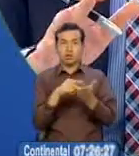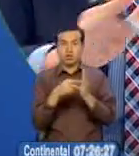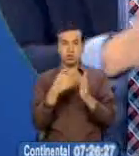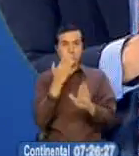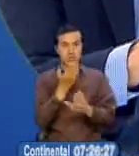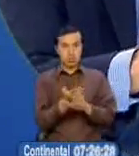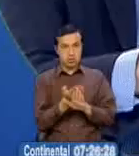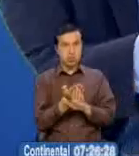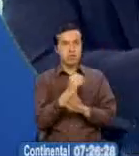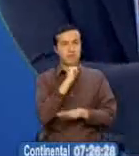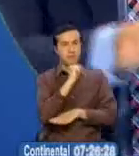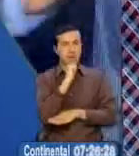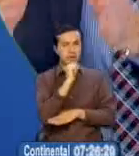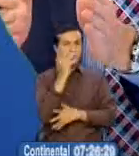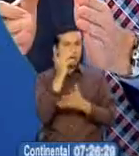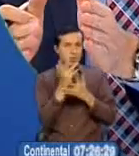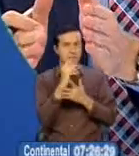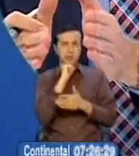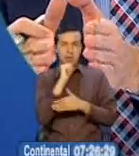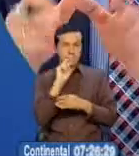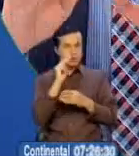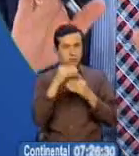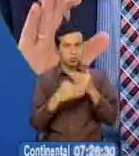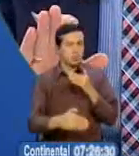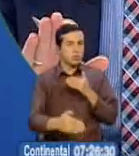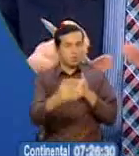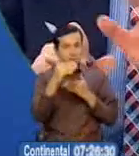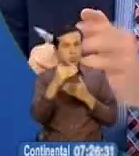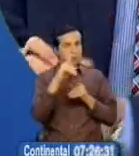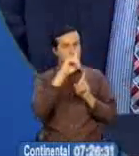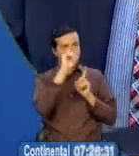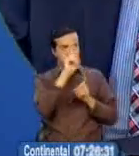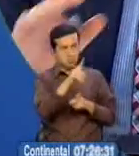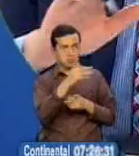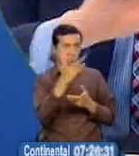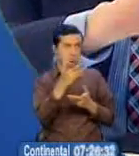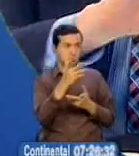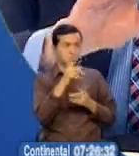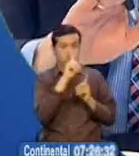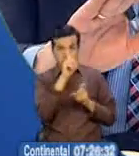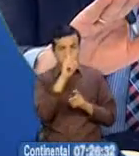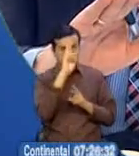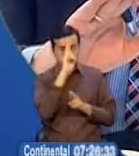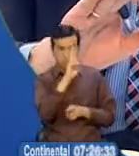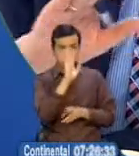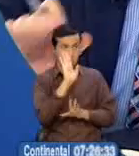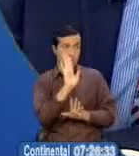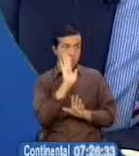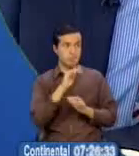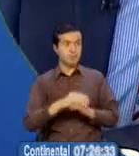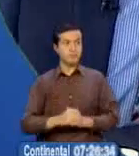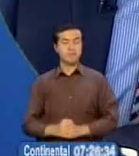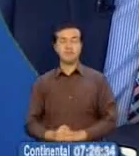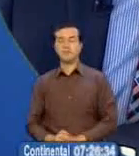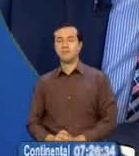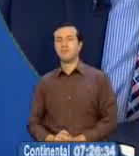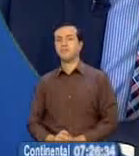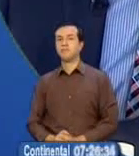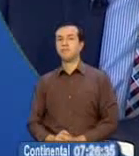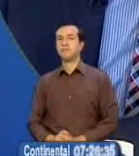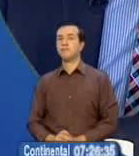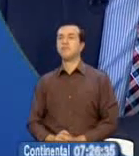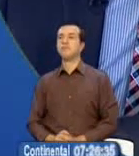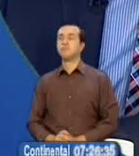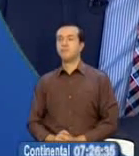eso voy. ¿No les falta pasar a esa segunda instancia? Pregunto, Dayan, y lo pregunto con todo respeto, ¿ah? Por